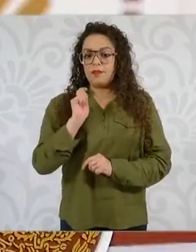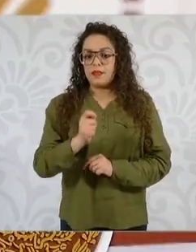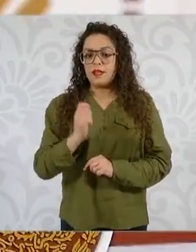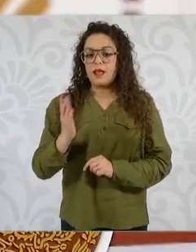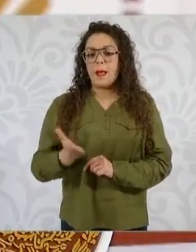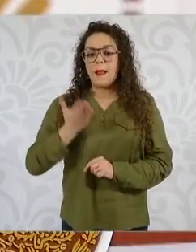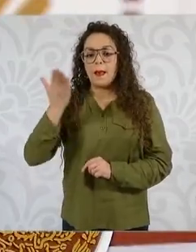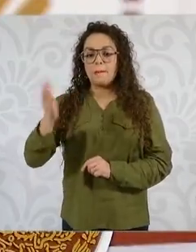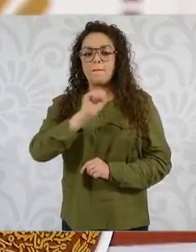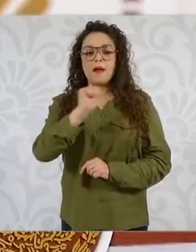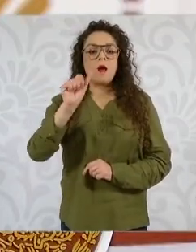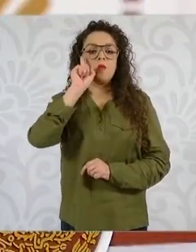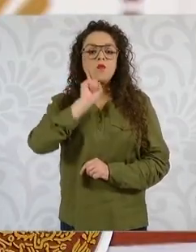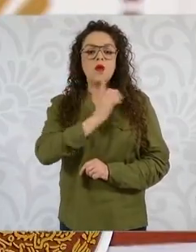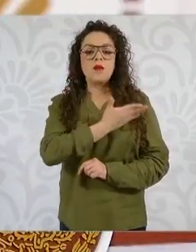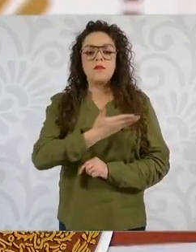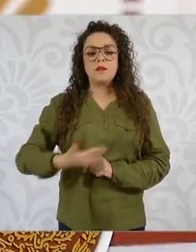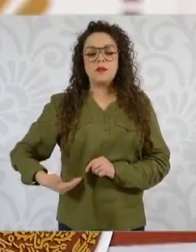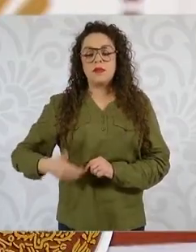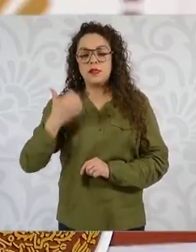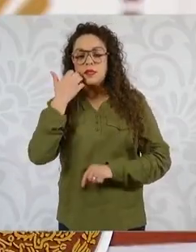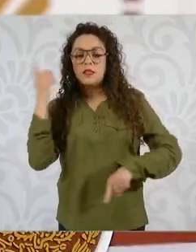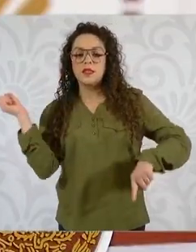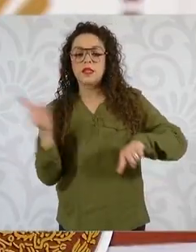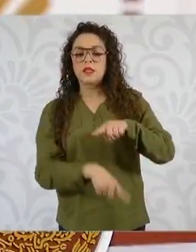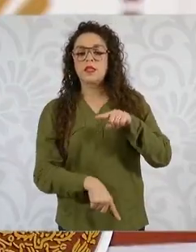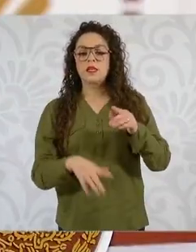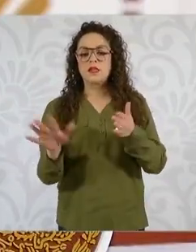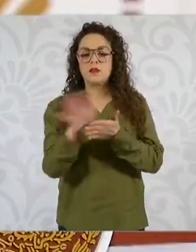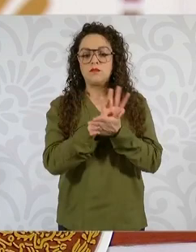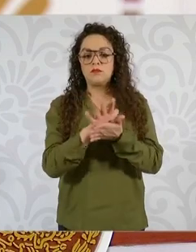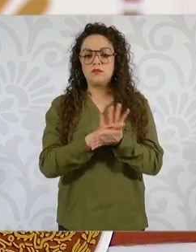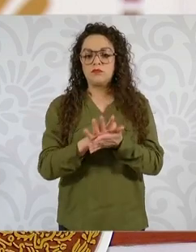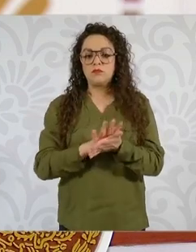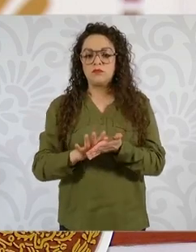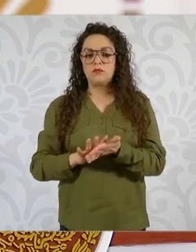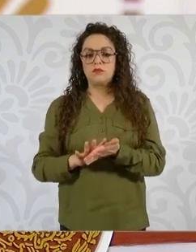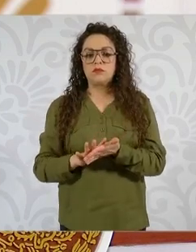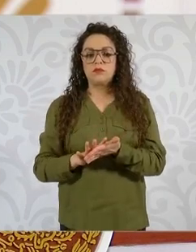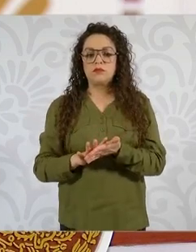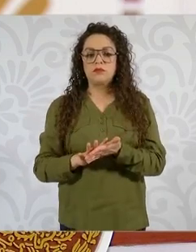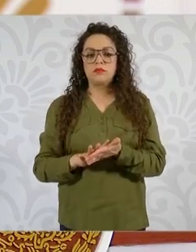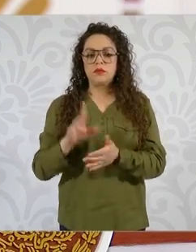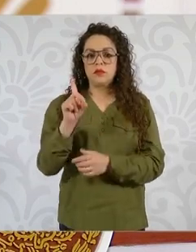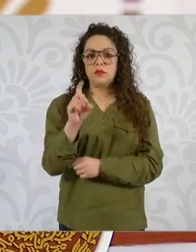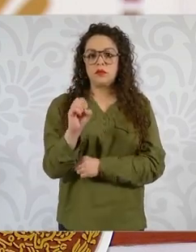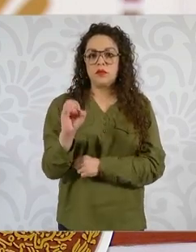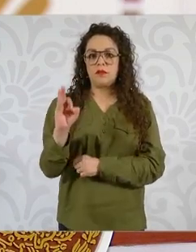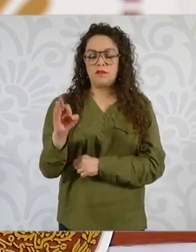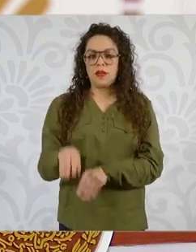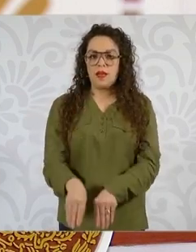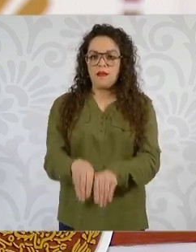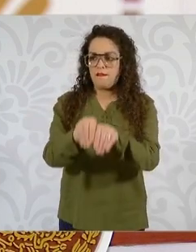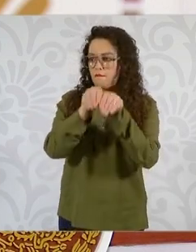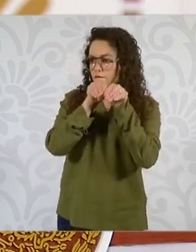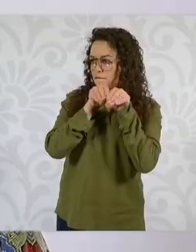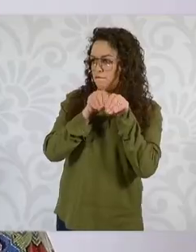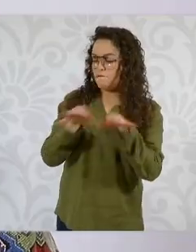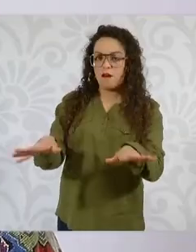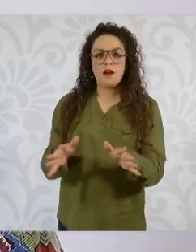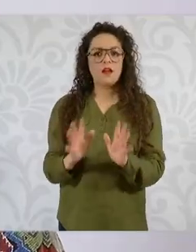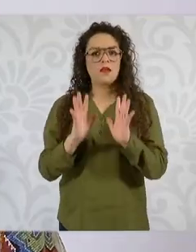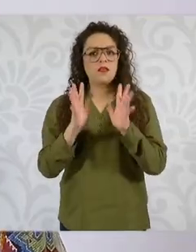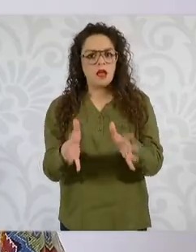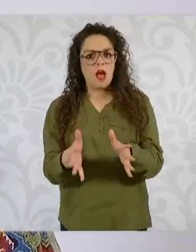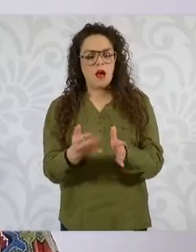pidiendo a la presidenta eliminar la publicación en el diario oficial del